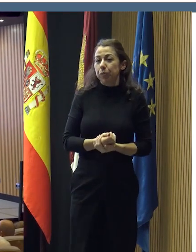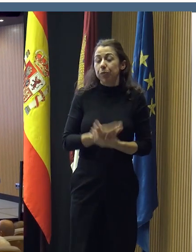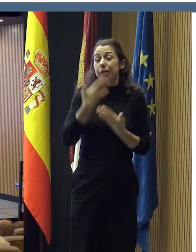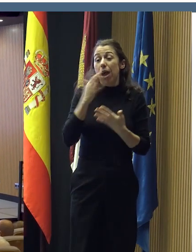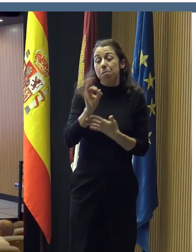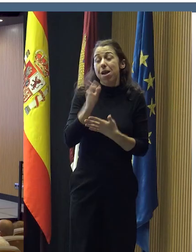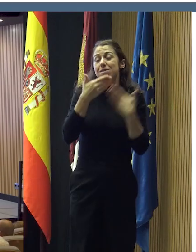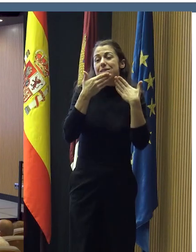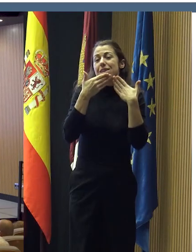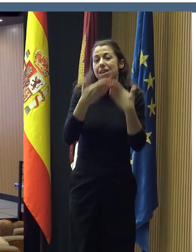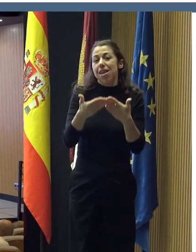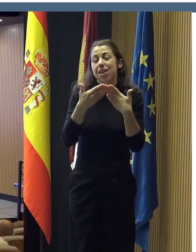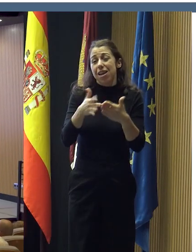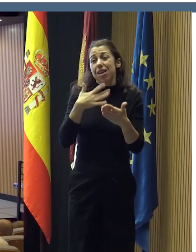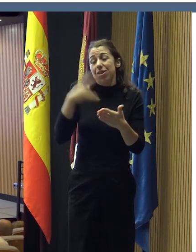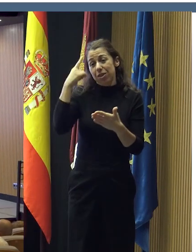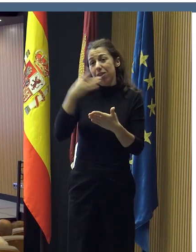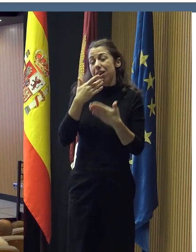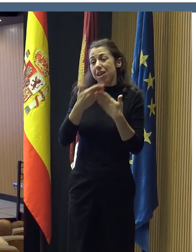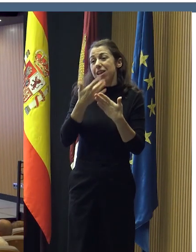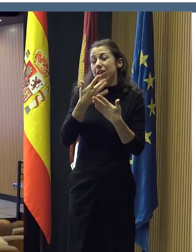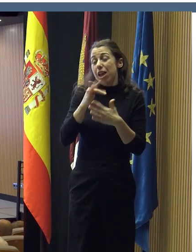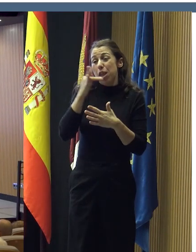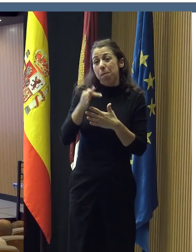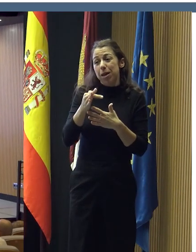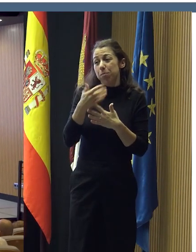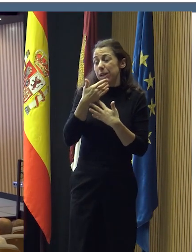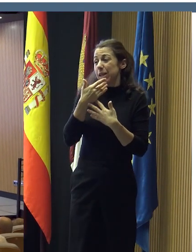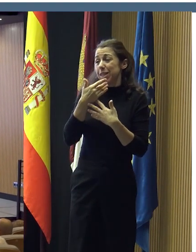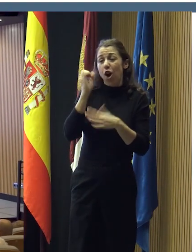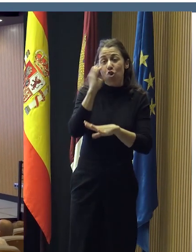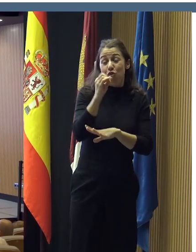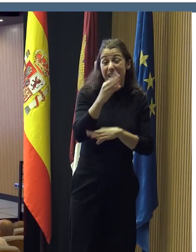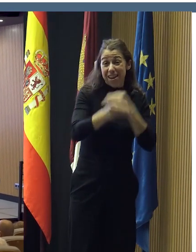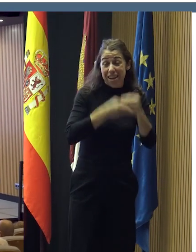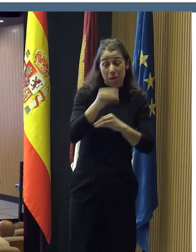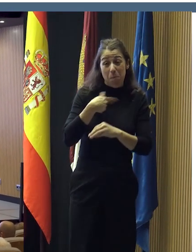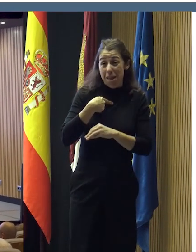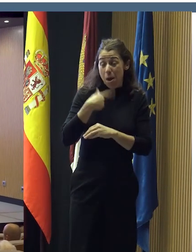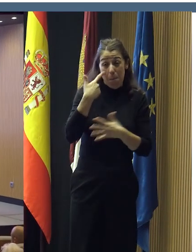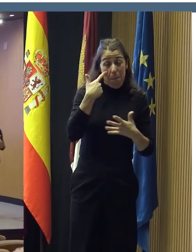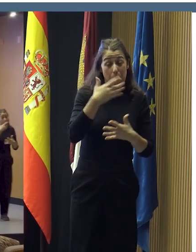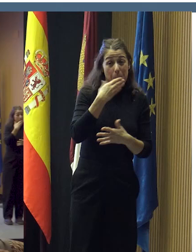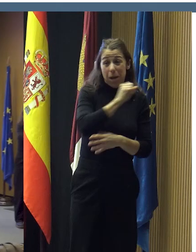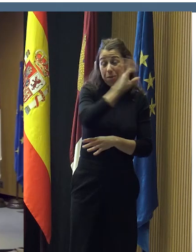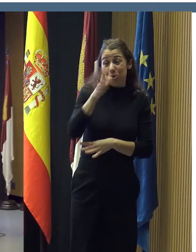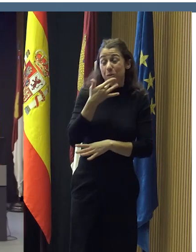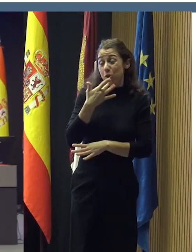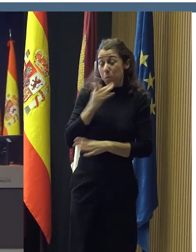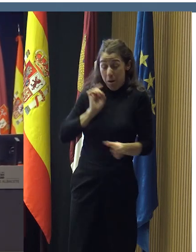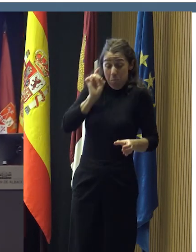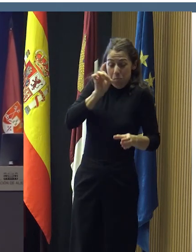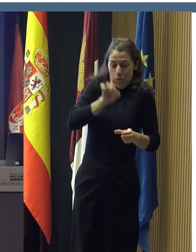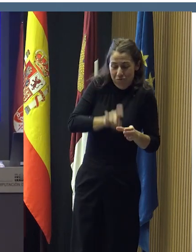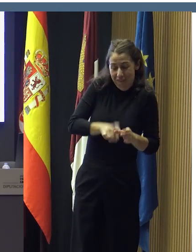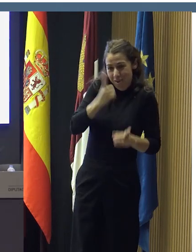De verdad que muchas gracias, no solamente por invitarme, sino por estas conferencias que hacéis, que me parecen extraordinarias. De hecho, voy a apuntarme a partir de ahora a más